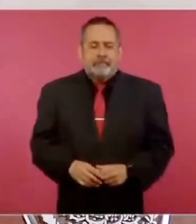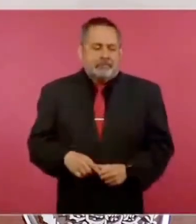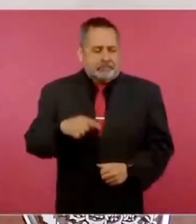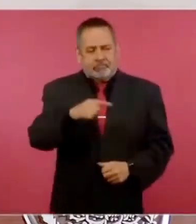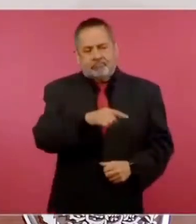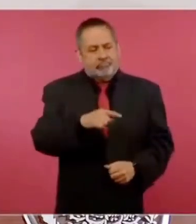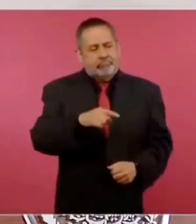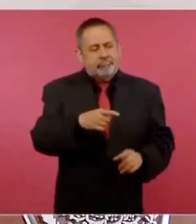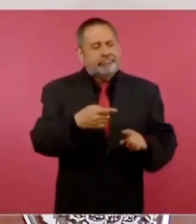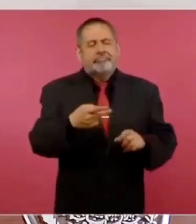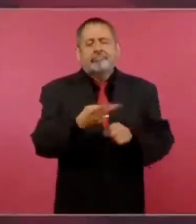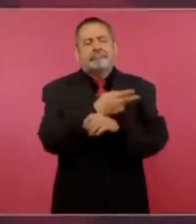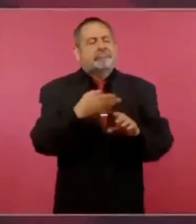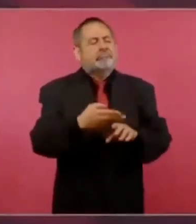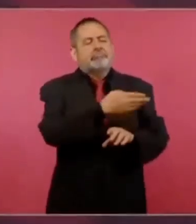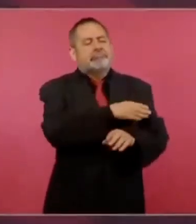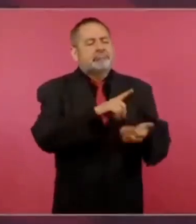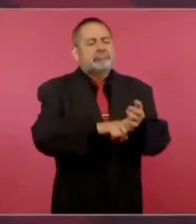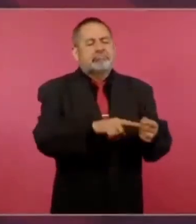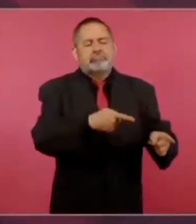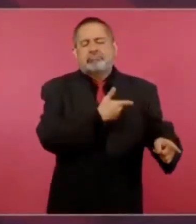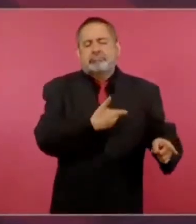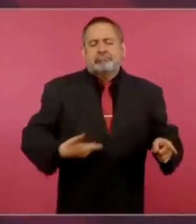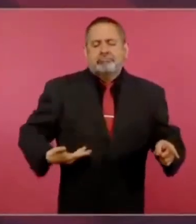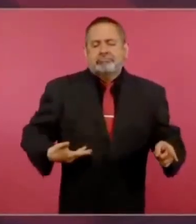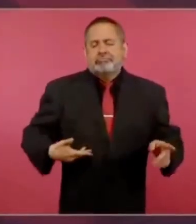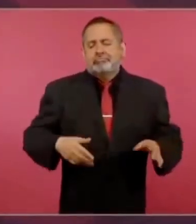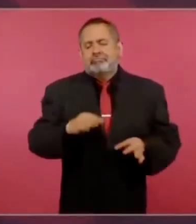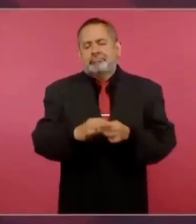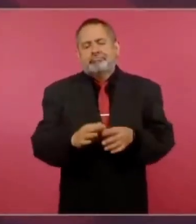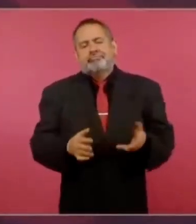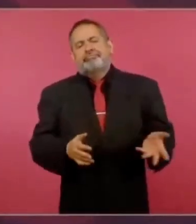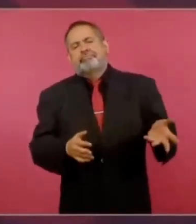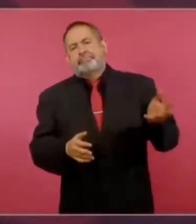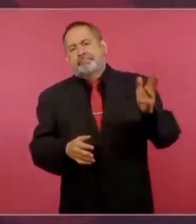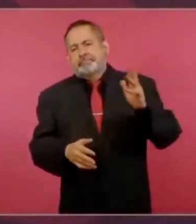eran hechos ya consumados.